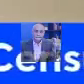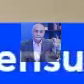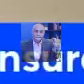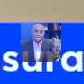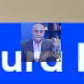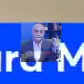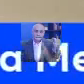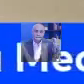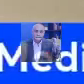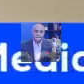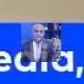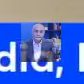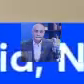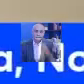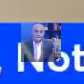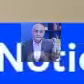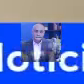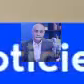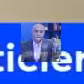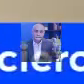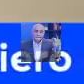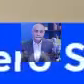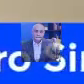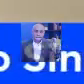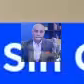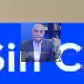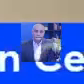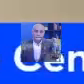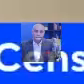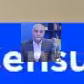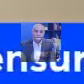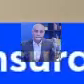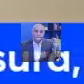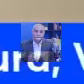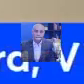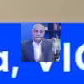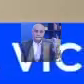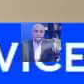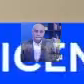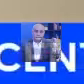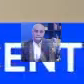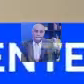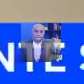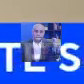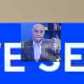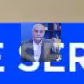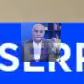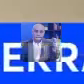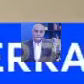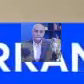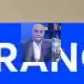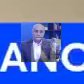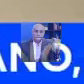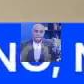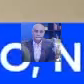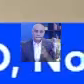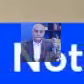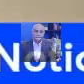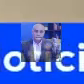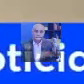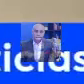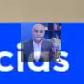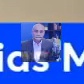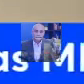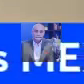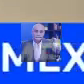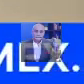en este encuentro, interpretan todo en sentido contrario, cuando la realidad es muy clara. Lo decía de manera